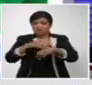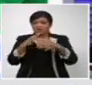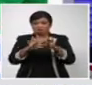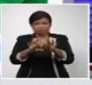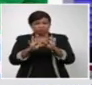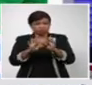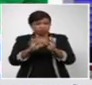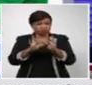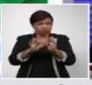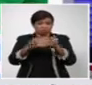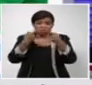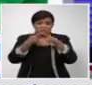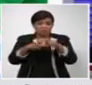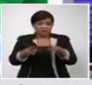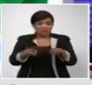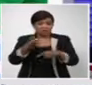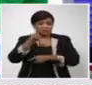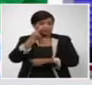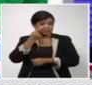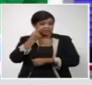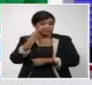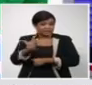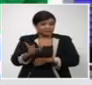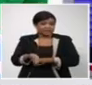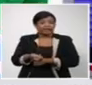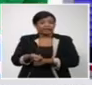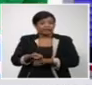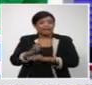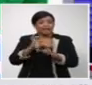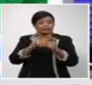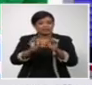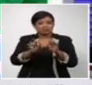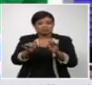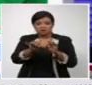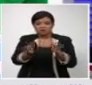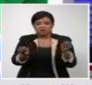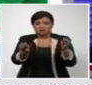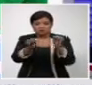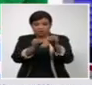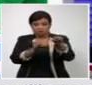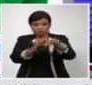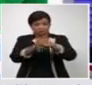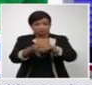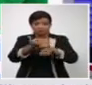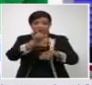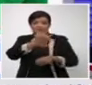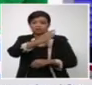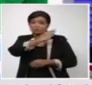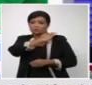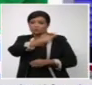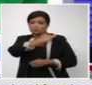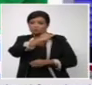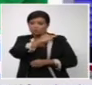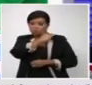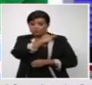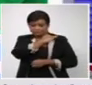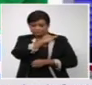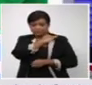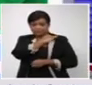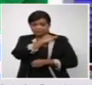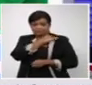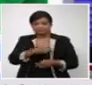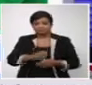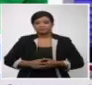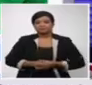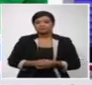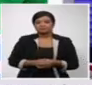que es un elemento muy desfavorable, que es la enfermedad pulmonar obstructiva crónica.